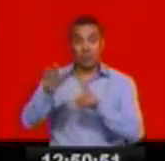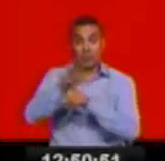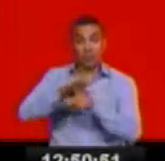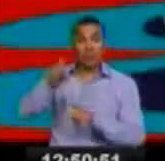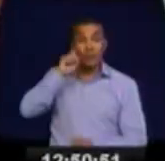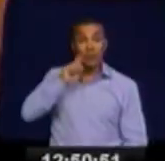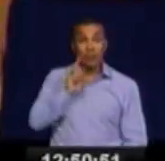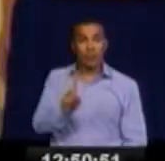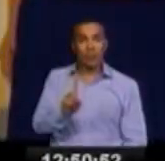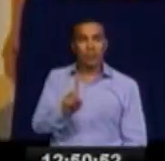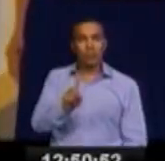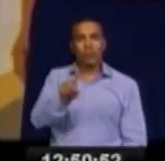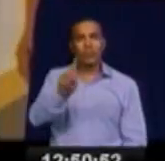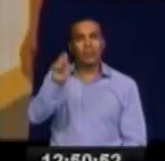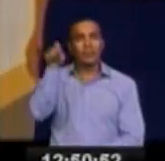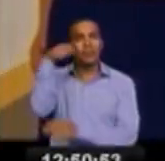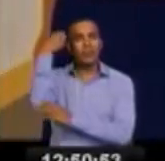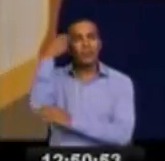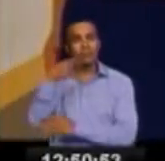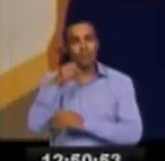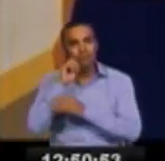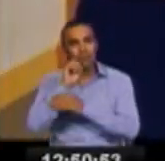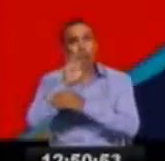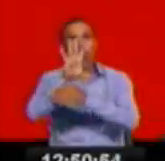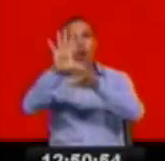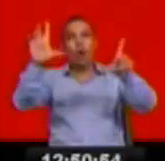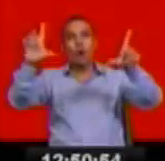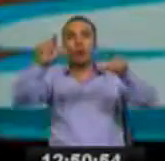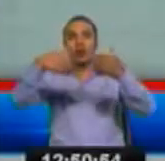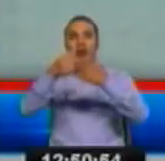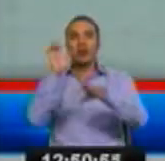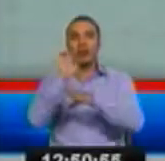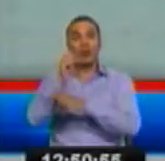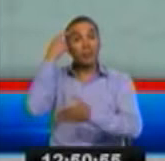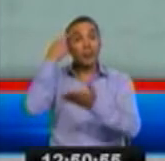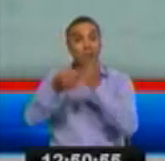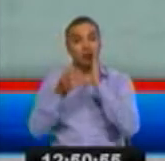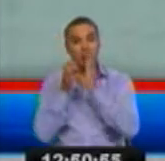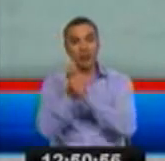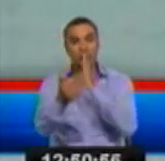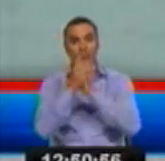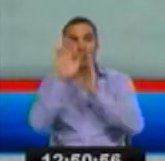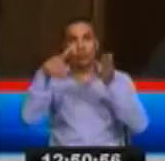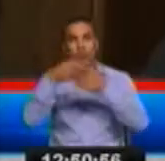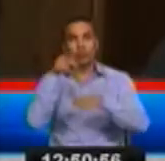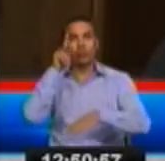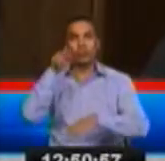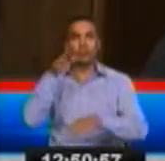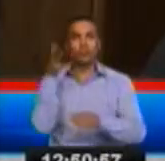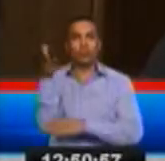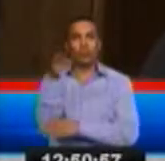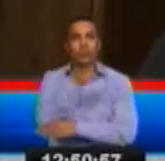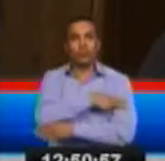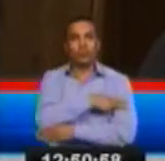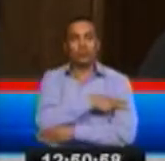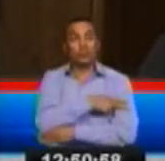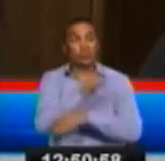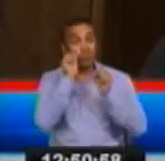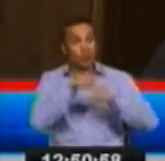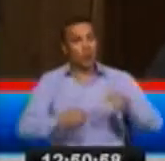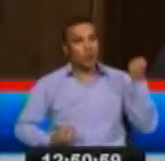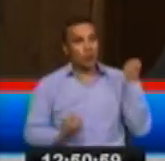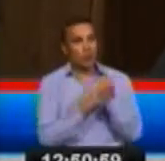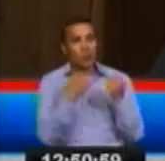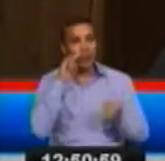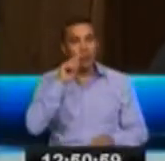sexual, este es uno de los videos que se proyectarán a nivel nacional para capacitar a todos los profesores del país. Formas de poder apoyar a los niños,